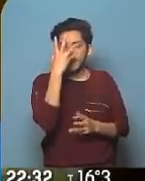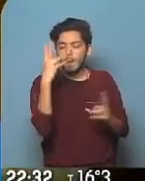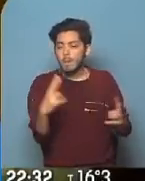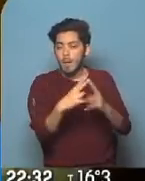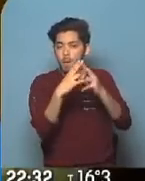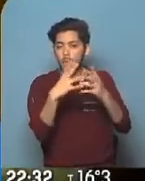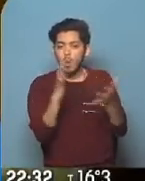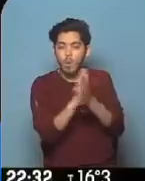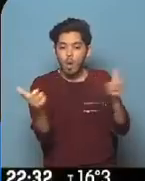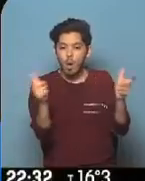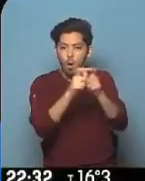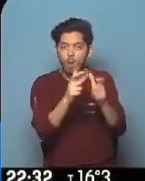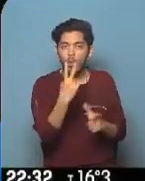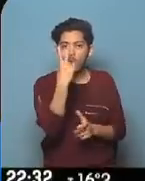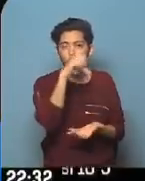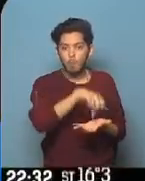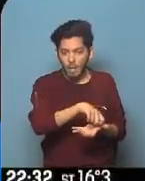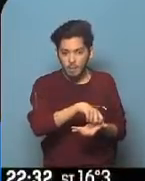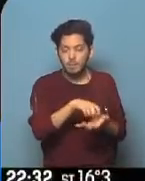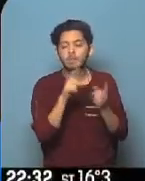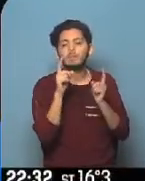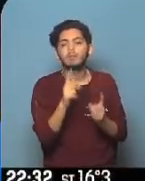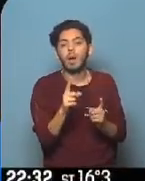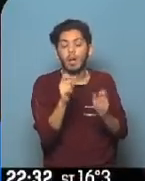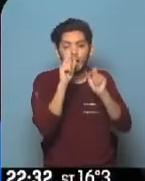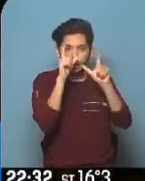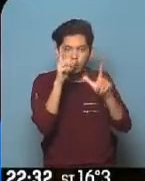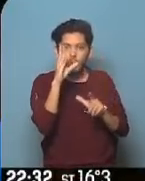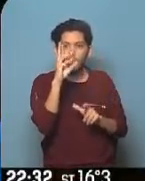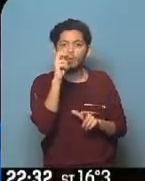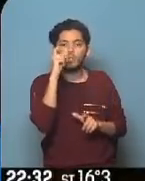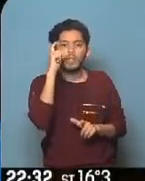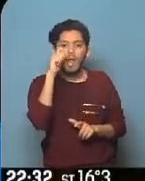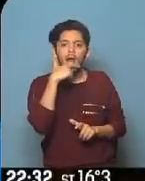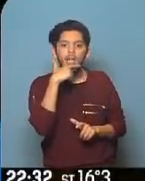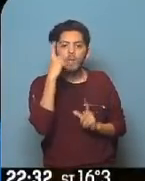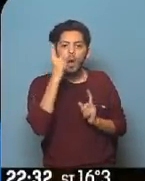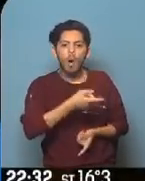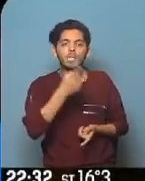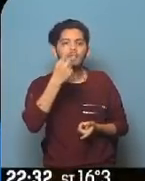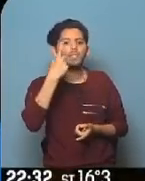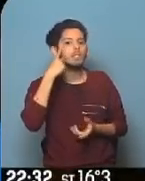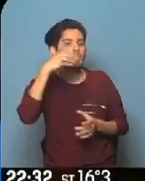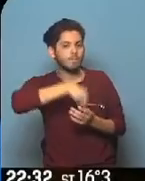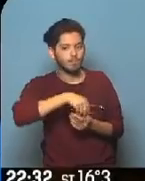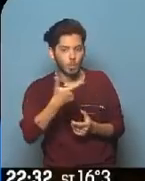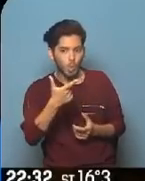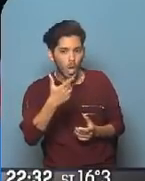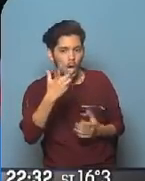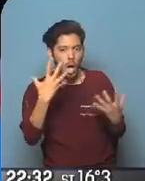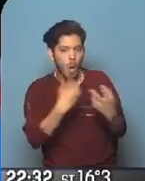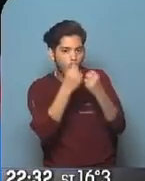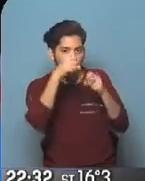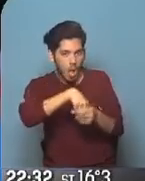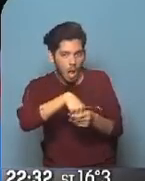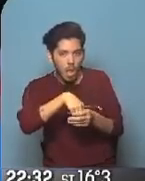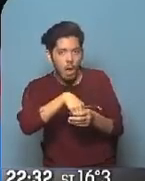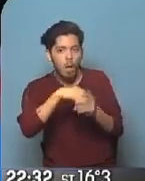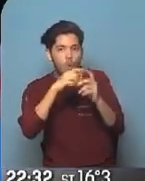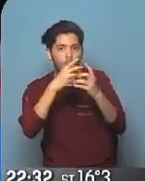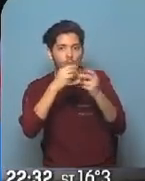cumbre bilateral. Pero la alarma está instalada en Bruselas y aunque China no está incluida en el acuerdo, el fin de